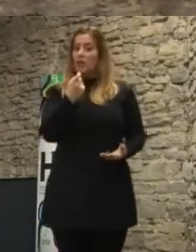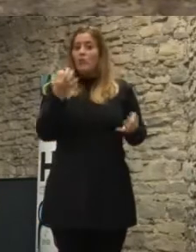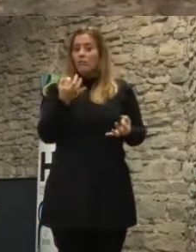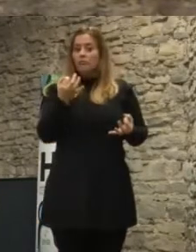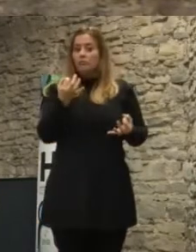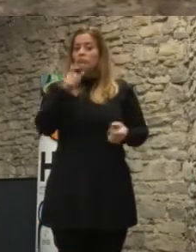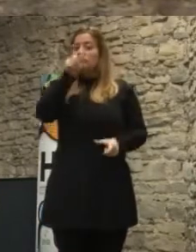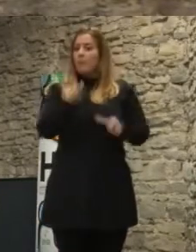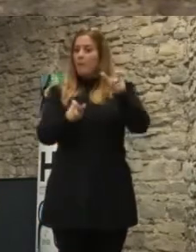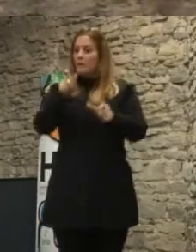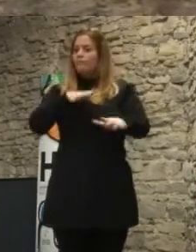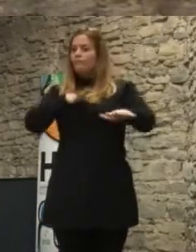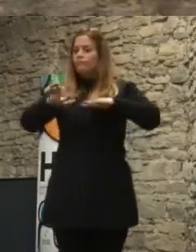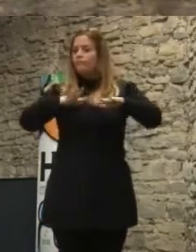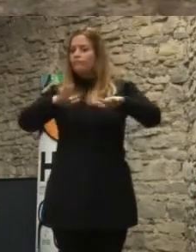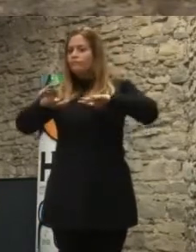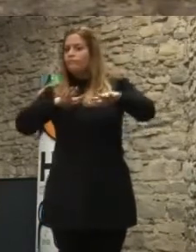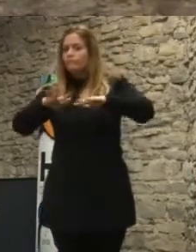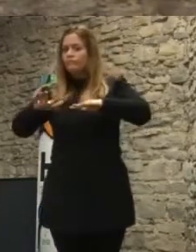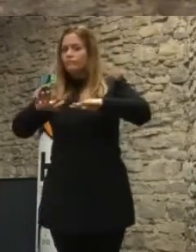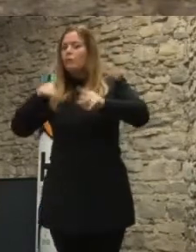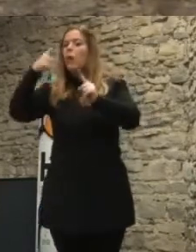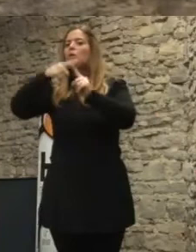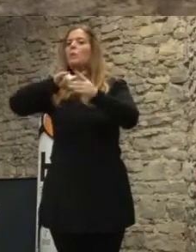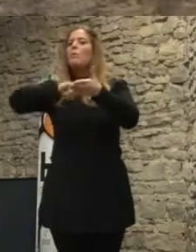personas para que los proyectos permanezcan.